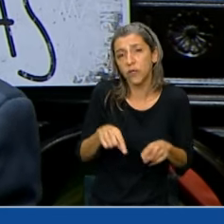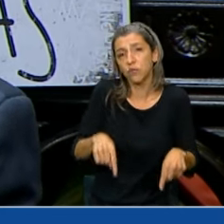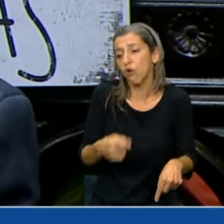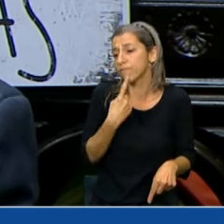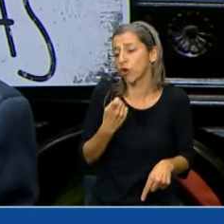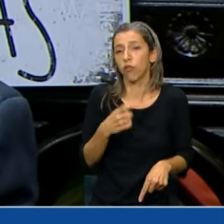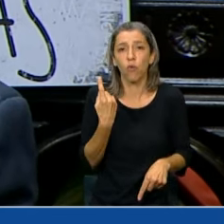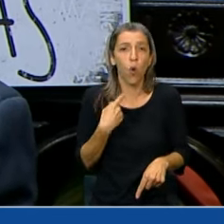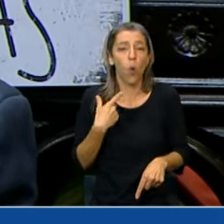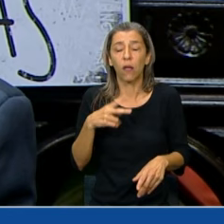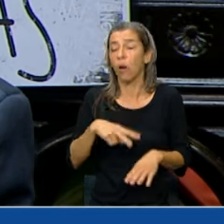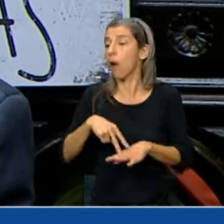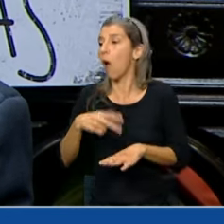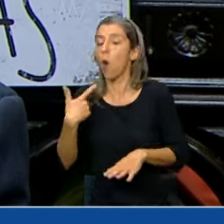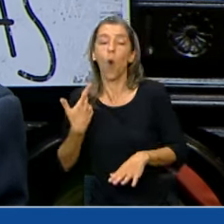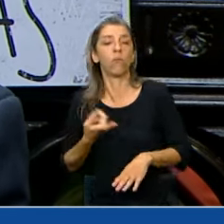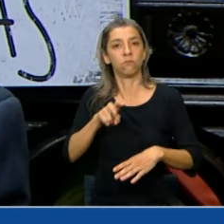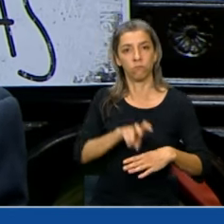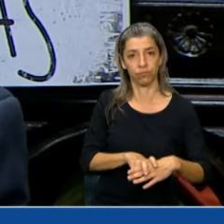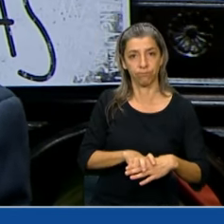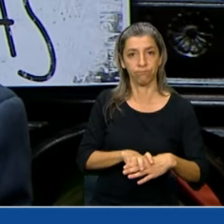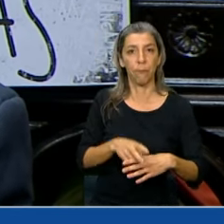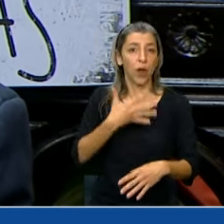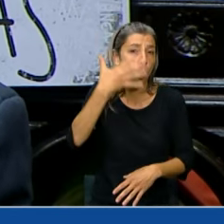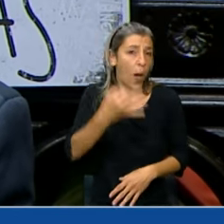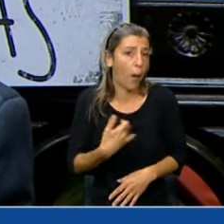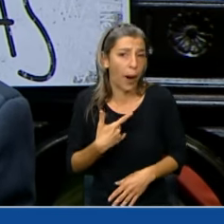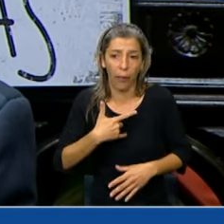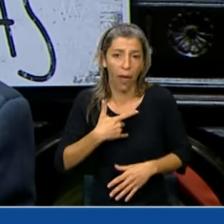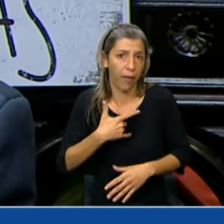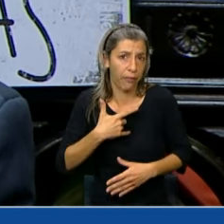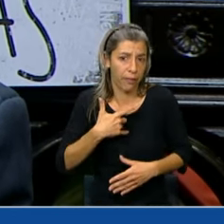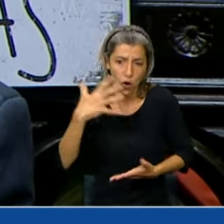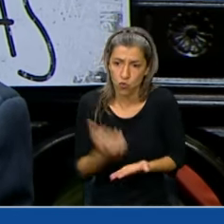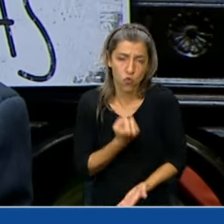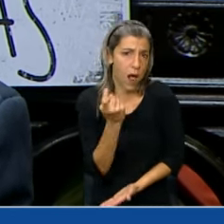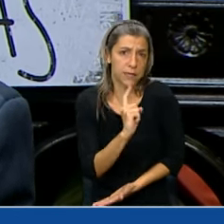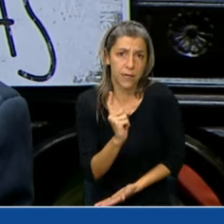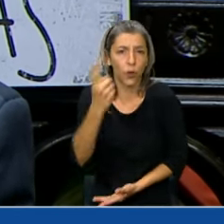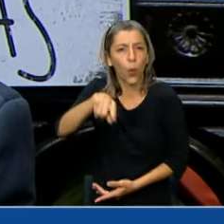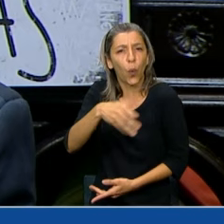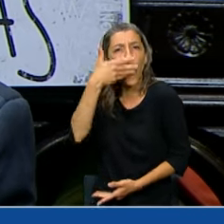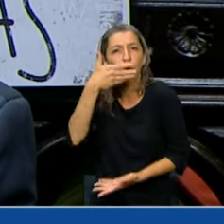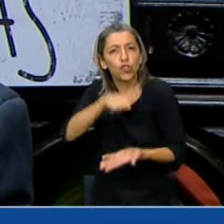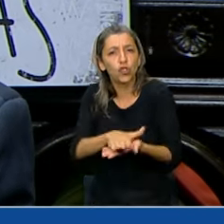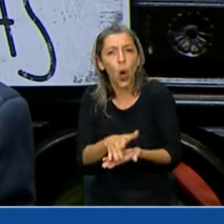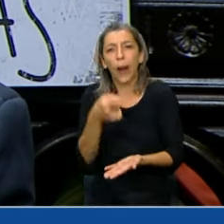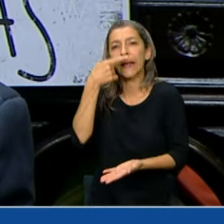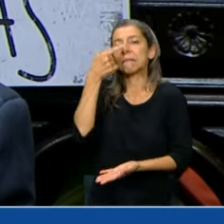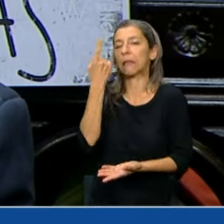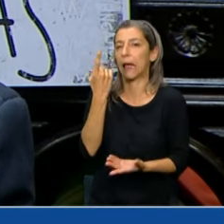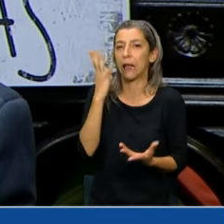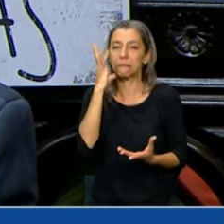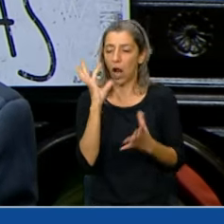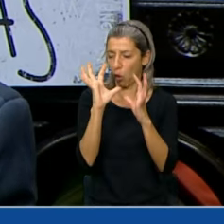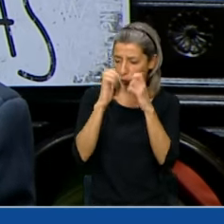nos dimos cuenta y nos volvimos a sentar lo que es inadmisible Es que usted hable de intereses oscuros que pueden haber dictado nuestra